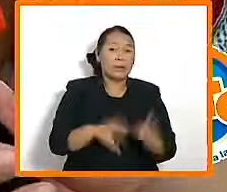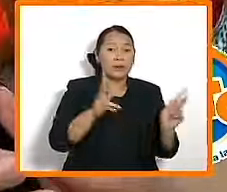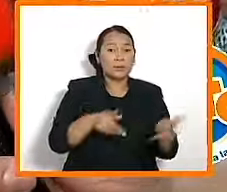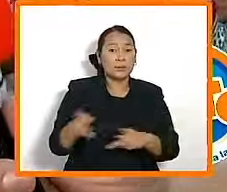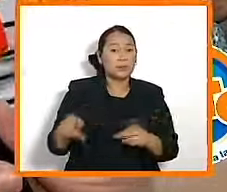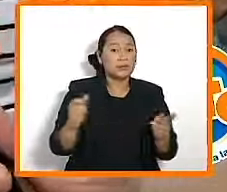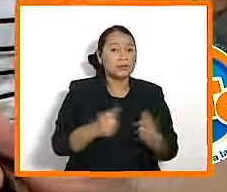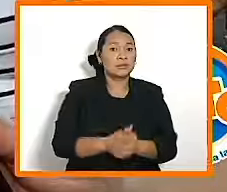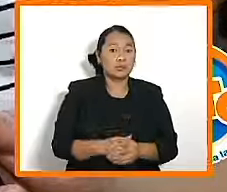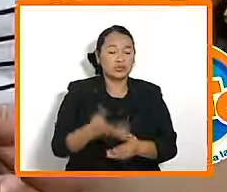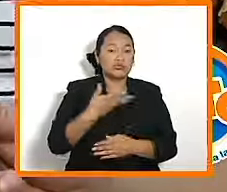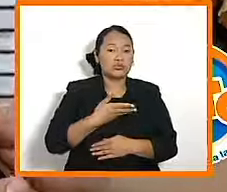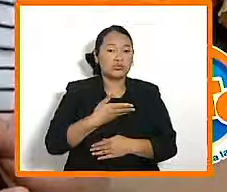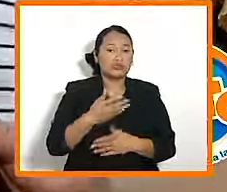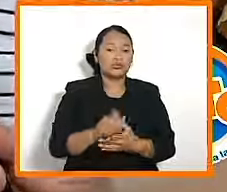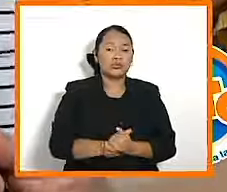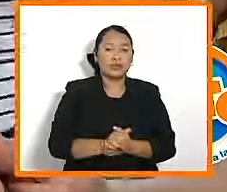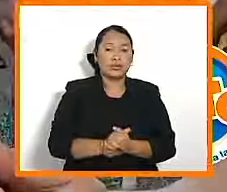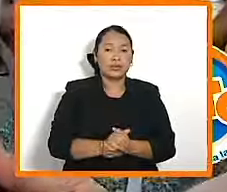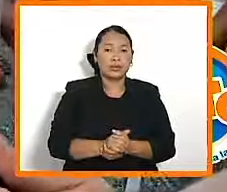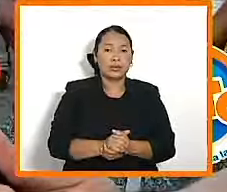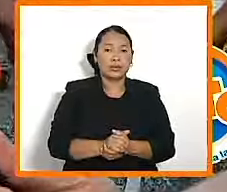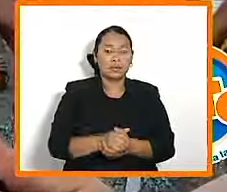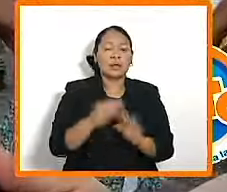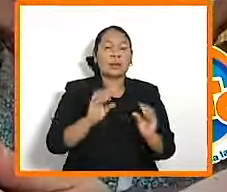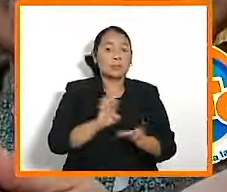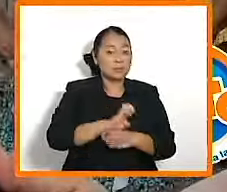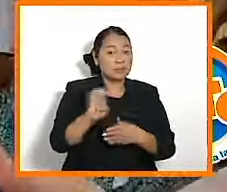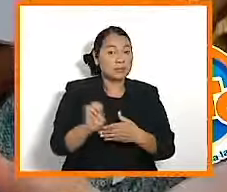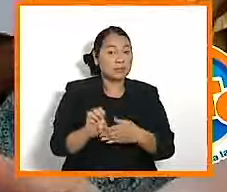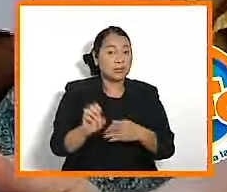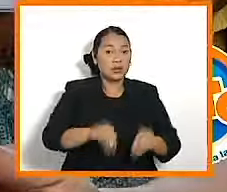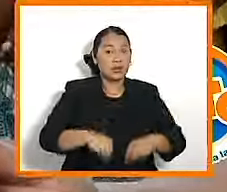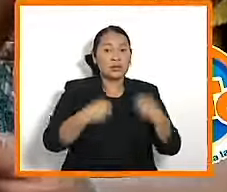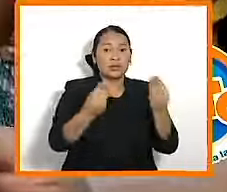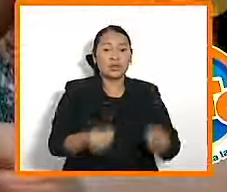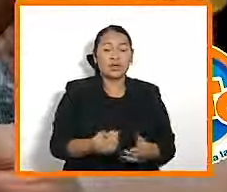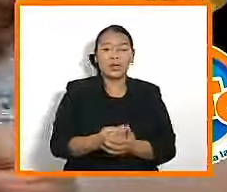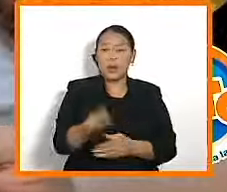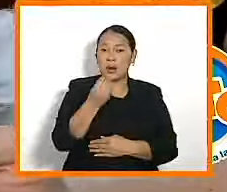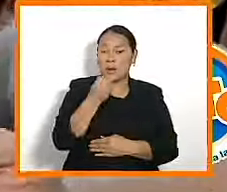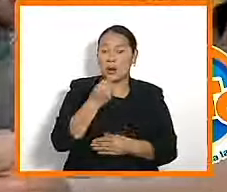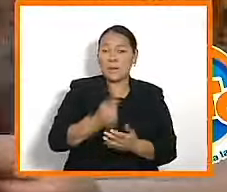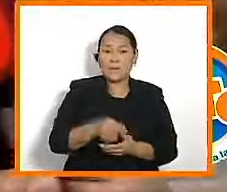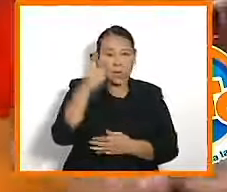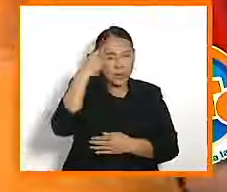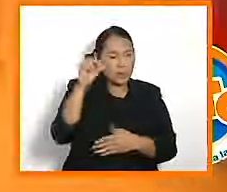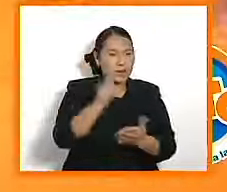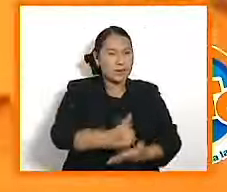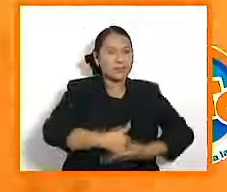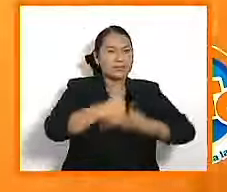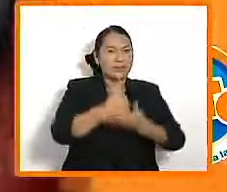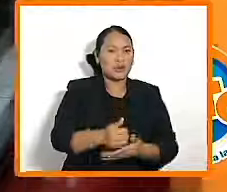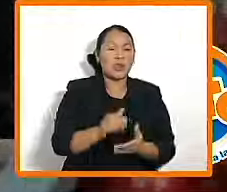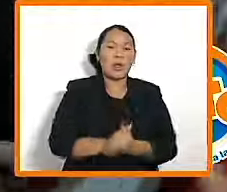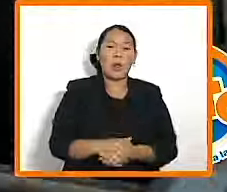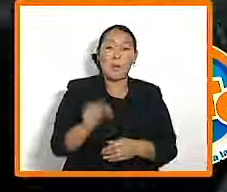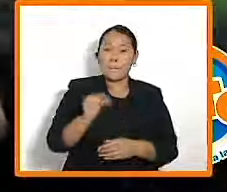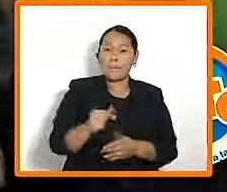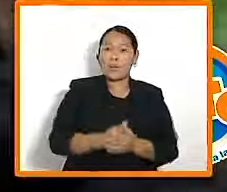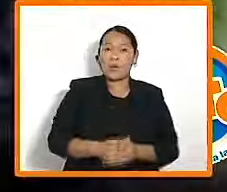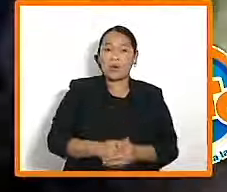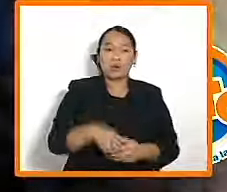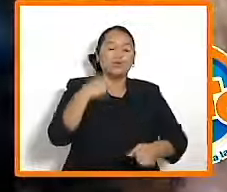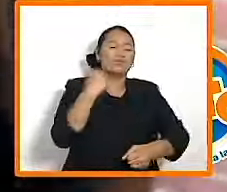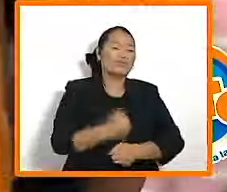y es por eso que traemos una burrita para que sirva de sustento en ese trabajo arduo de limpieza en este